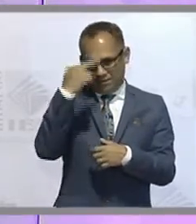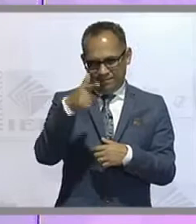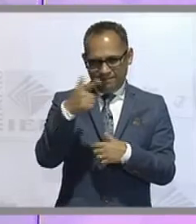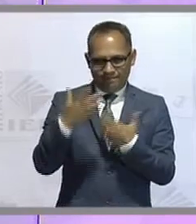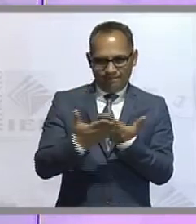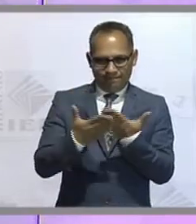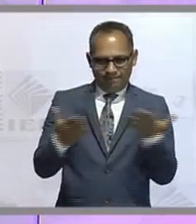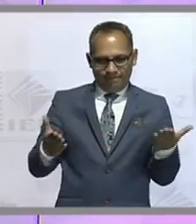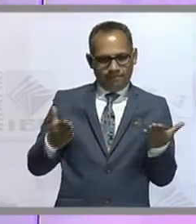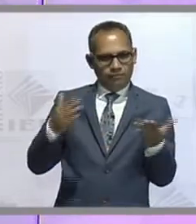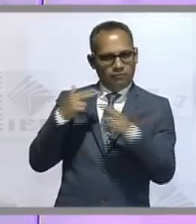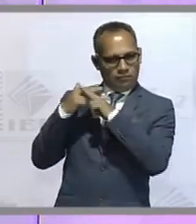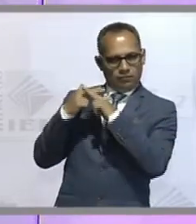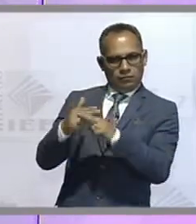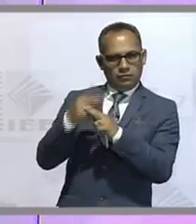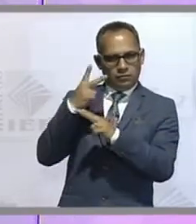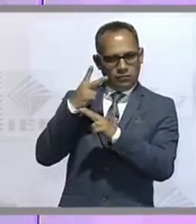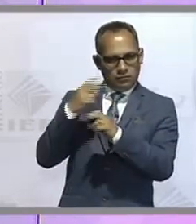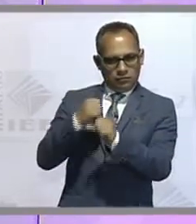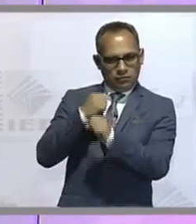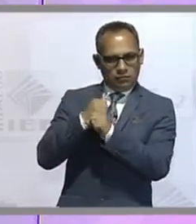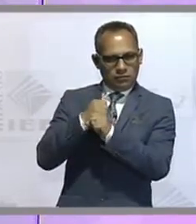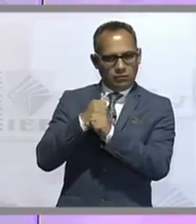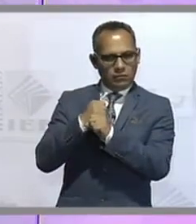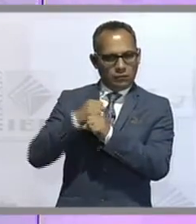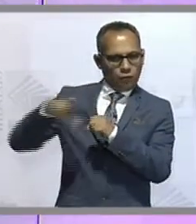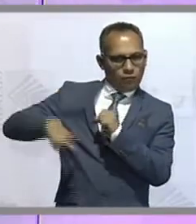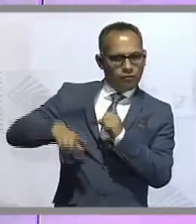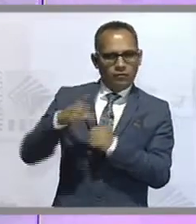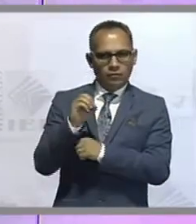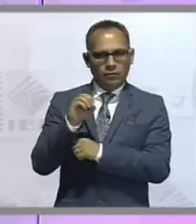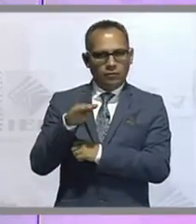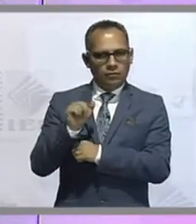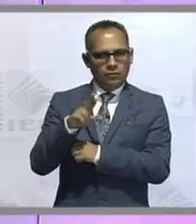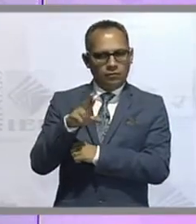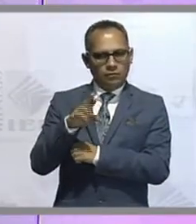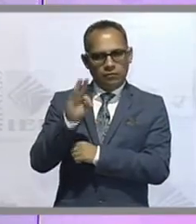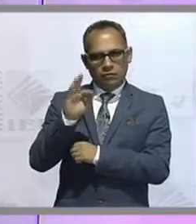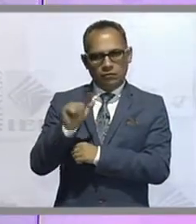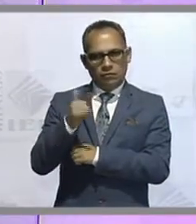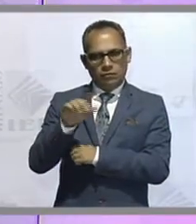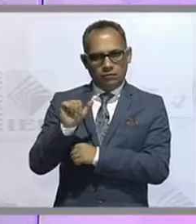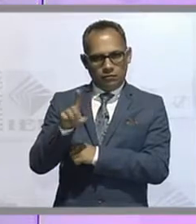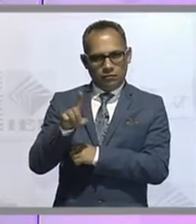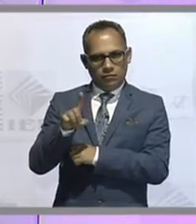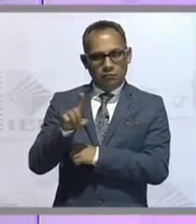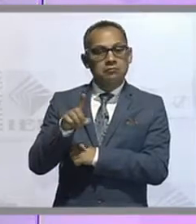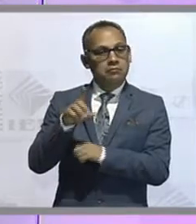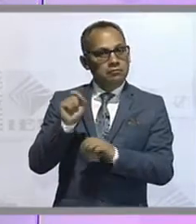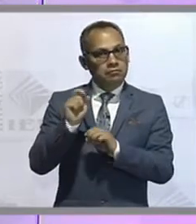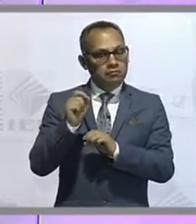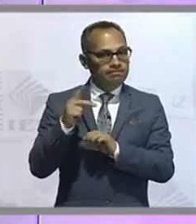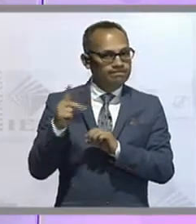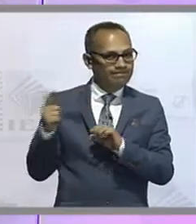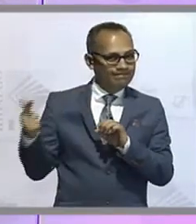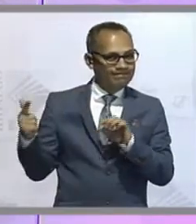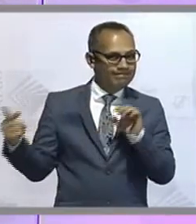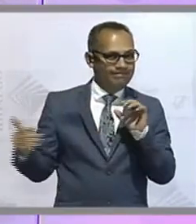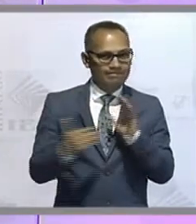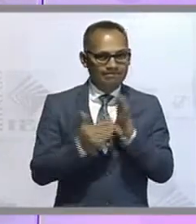años encabezado por nuestro gobernador omar fayad llegó a la inversión de más de 27.000 millones de pesos en los que se van a crear